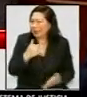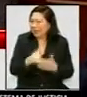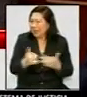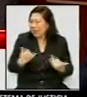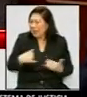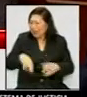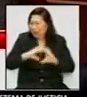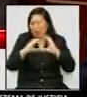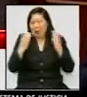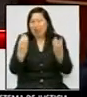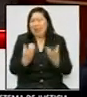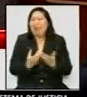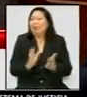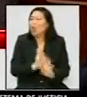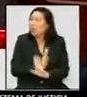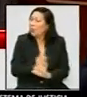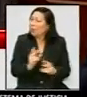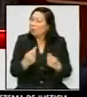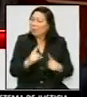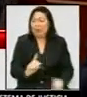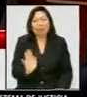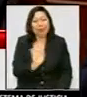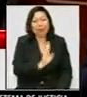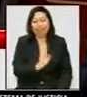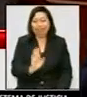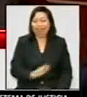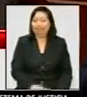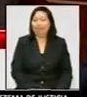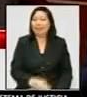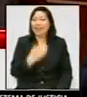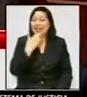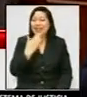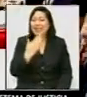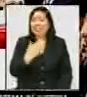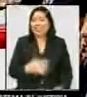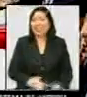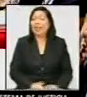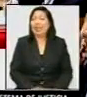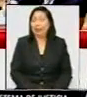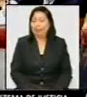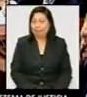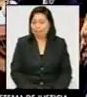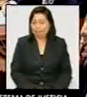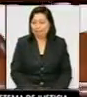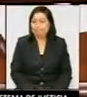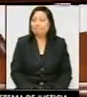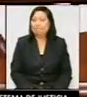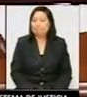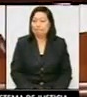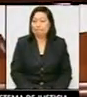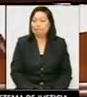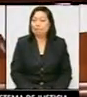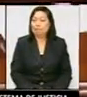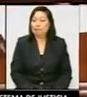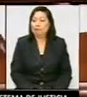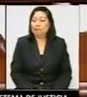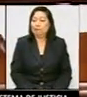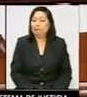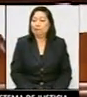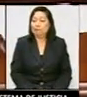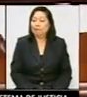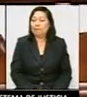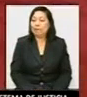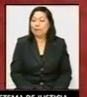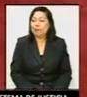nuestro Parlamento. Y no hay que permitir, señor presidente. Presidente, muchas gracias. Tiene la palabra el congresista Mulder.